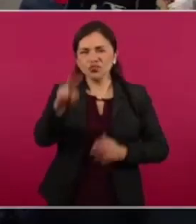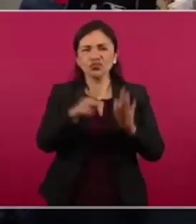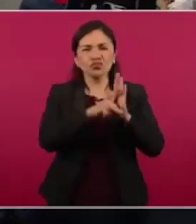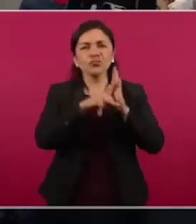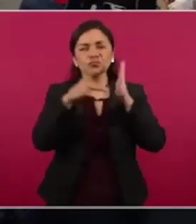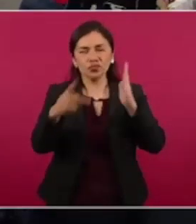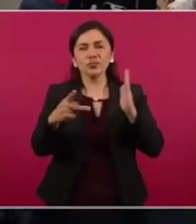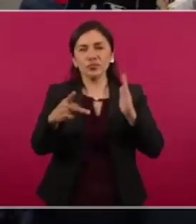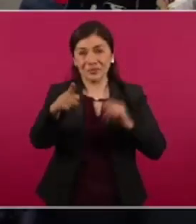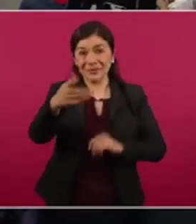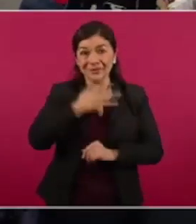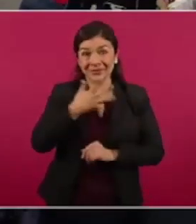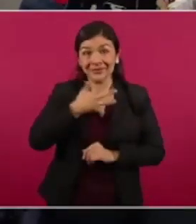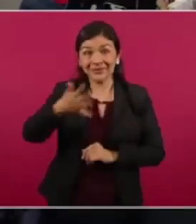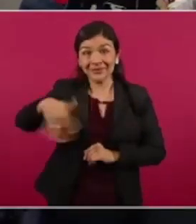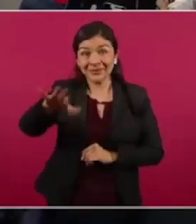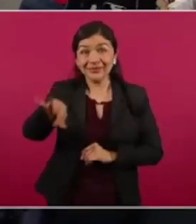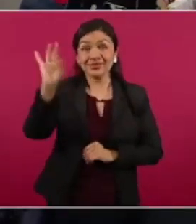¿Sí la tienen?